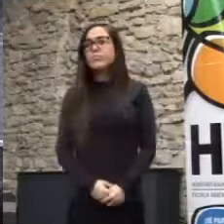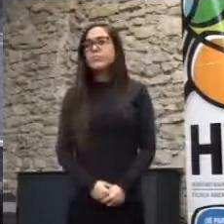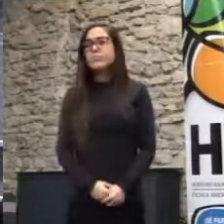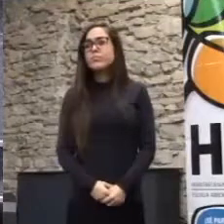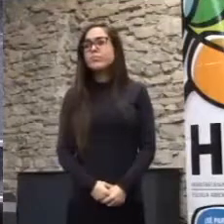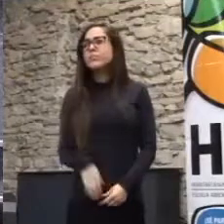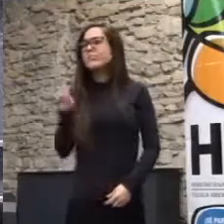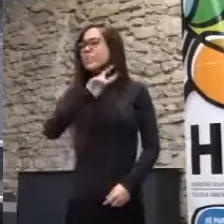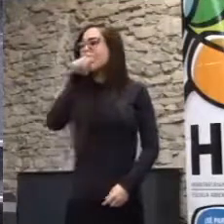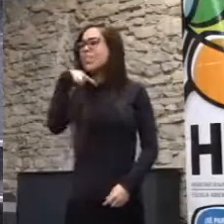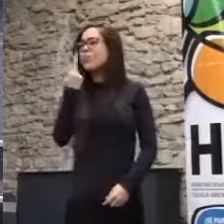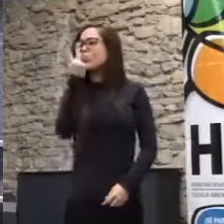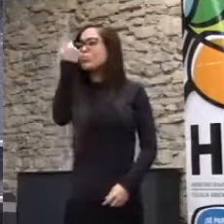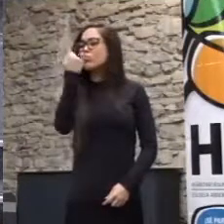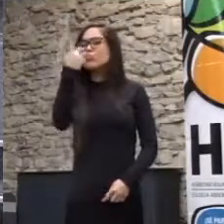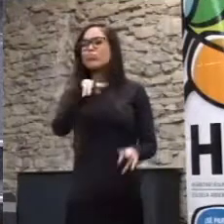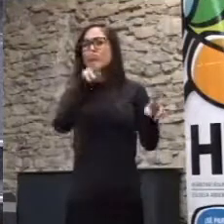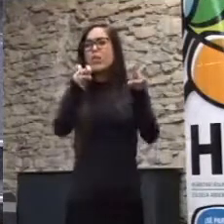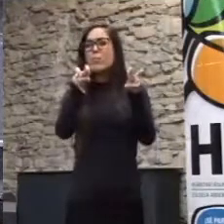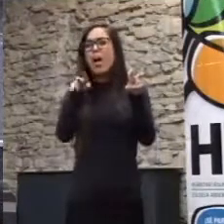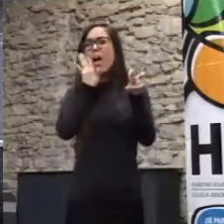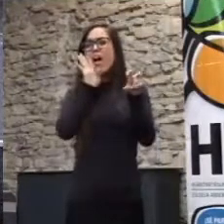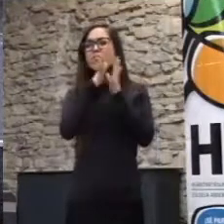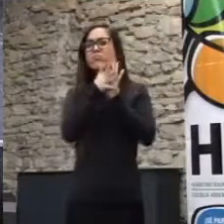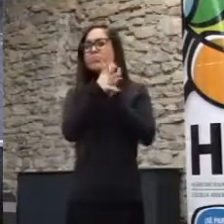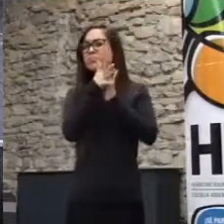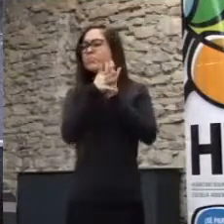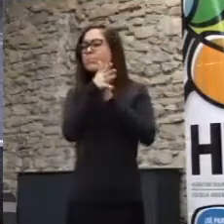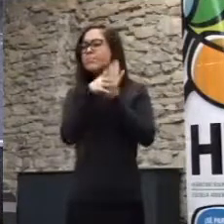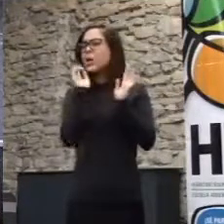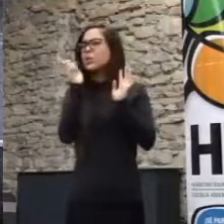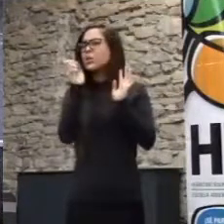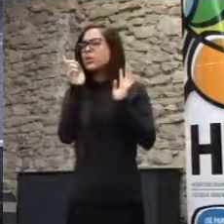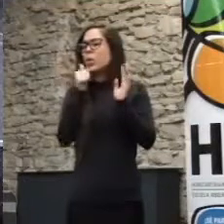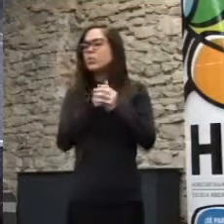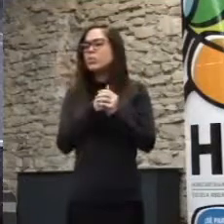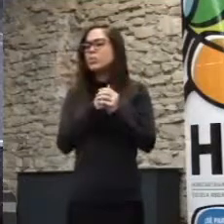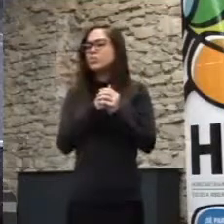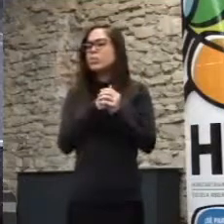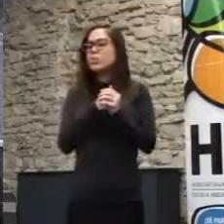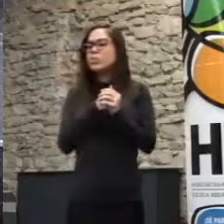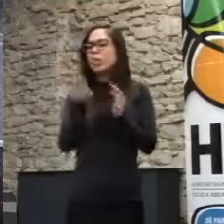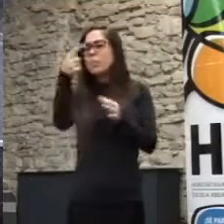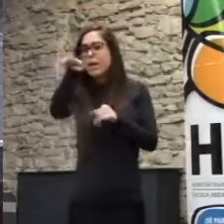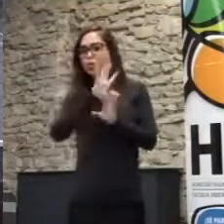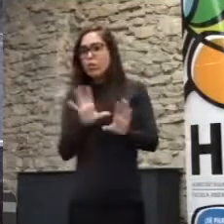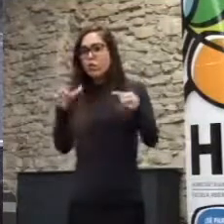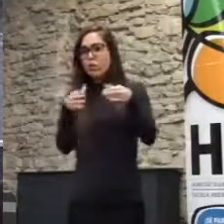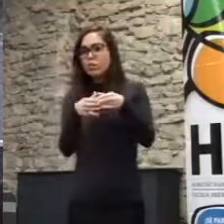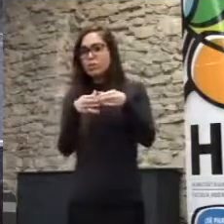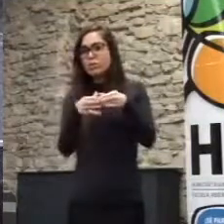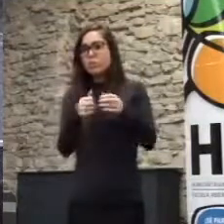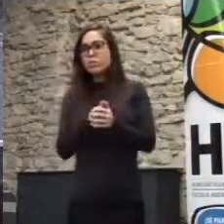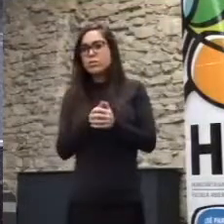planteado Juancho que me parece también interesante, que no creo que solamente sea atribuible al colectivo vuestro o a otros, sino